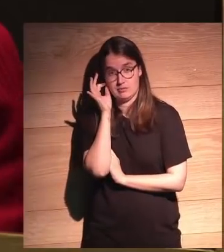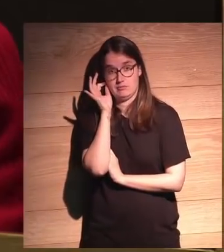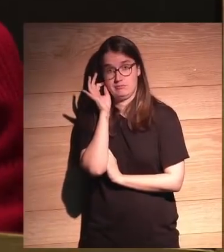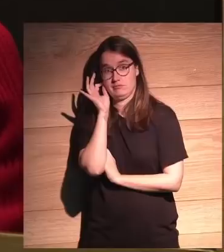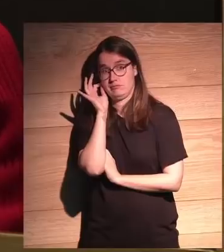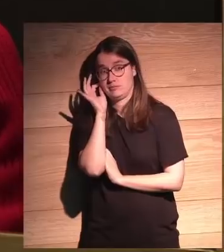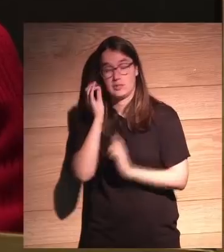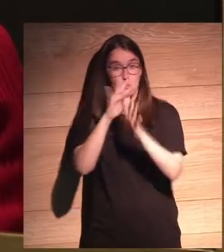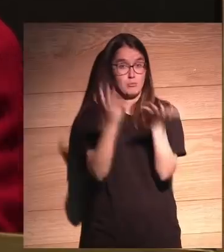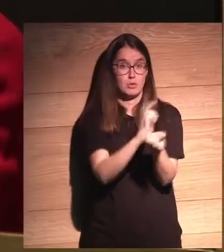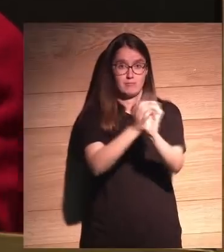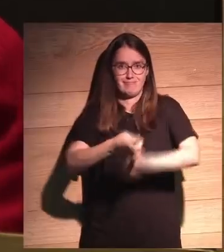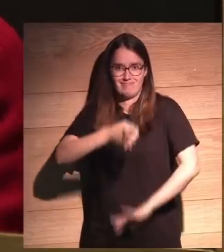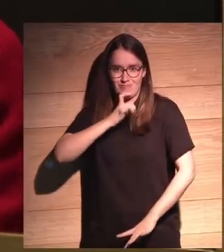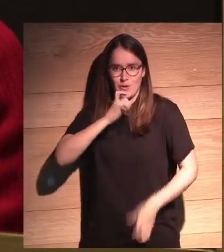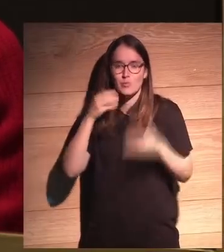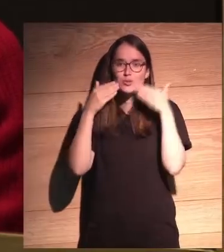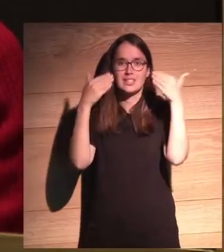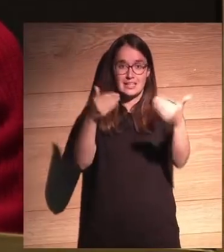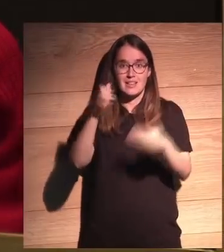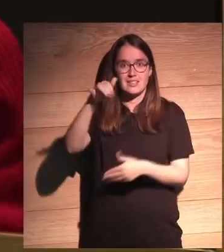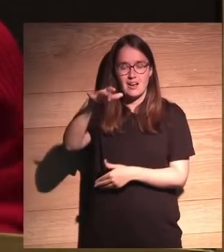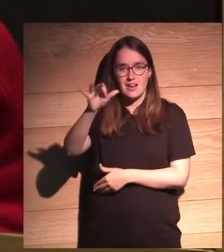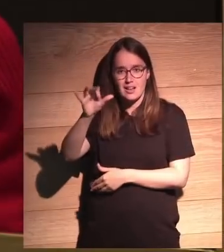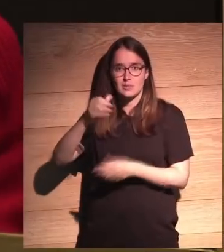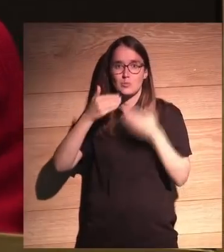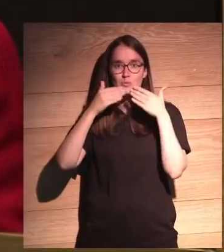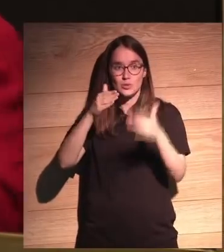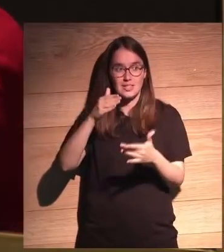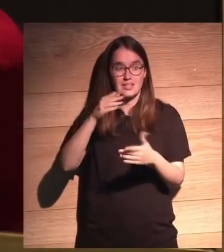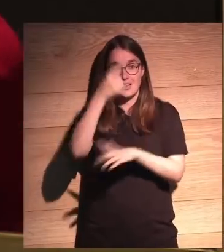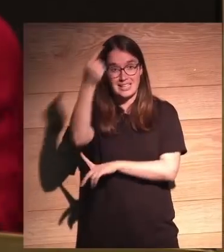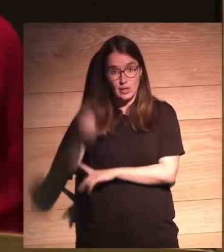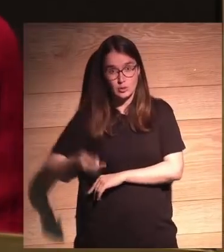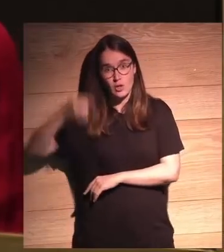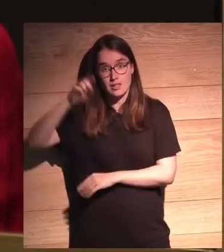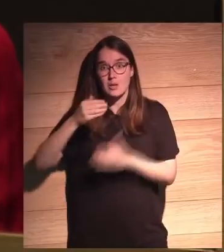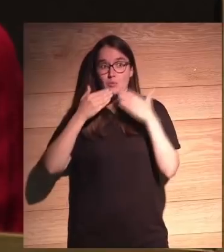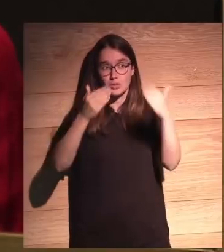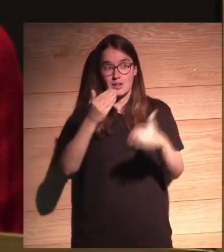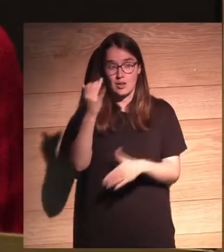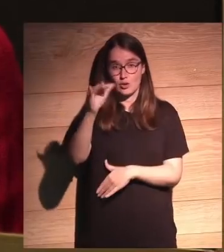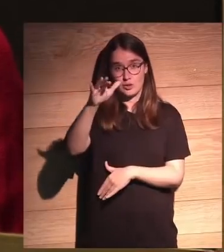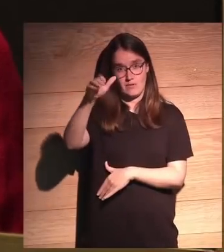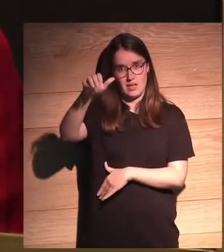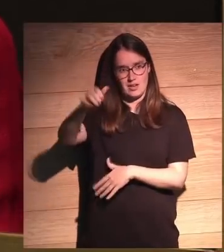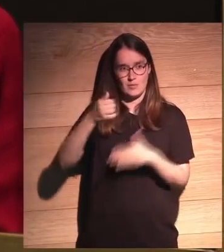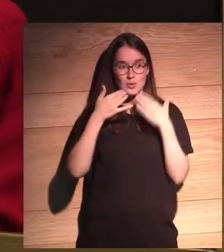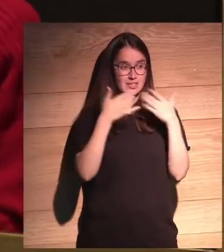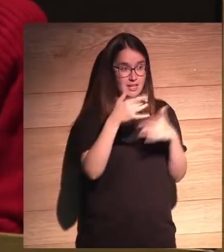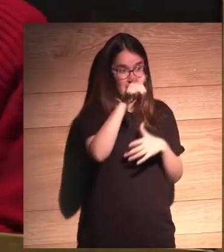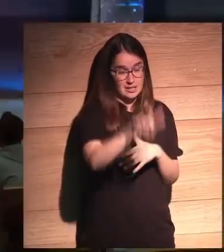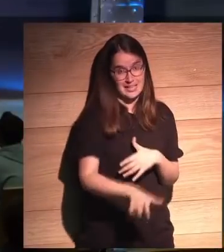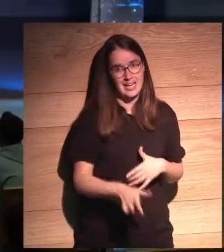difícilmente vamos a cambiar el mundo. Muchas gracias, Ángeles, muchas gracias a tu ilustradora y muchas gracias a ti, José. No, gracias, Ángel.